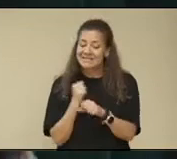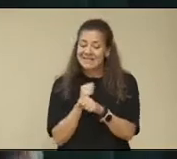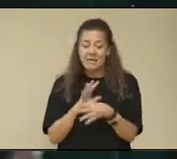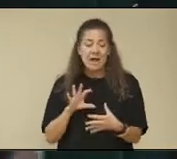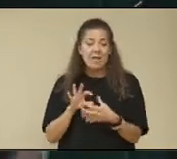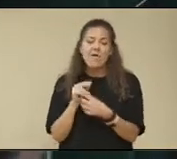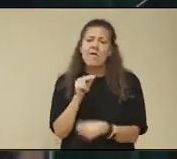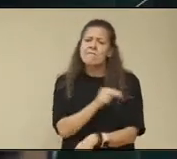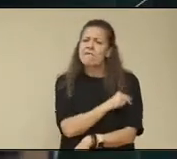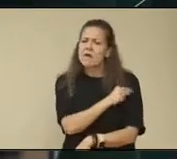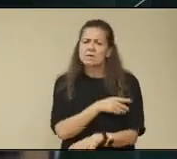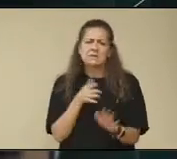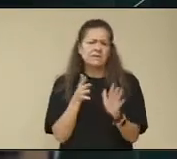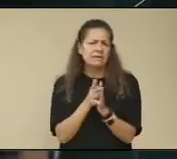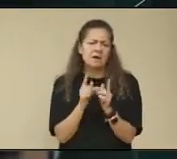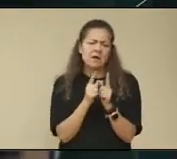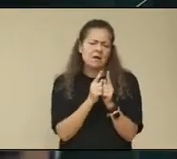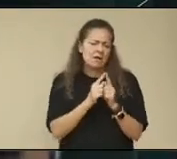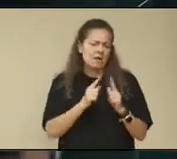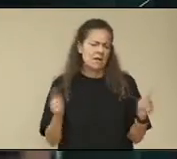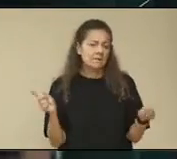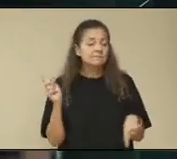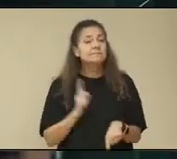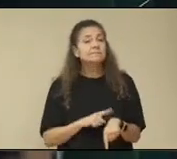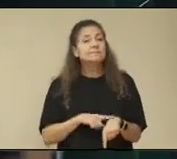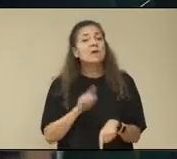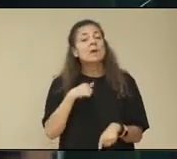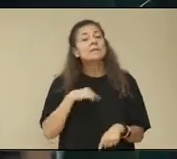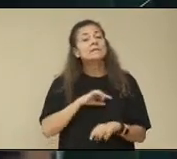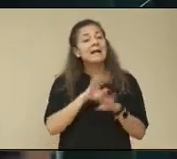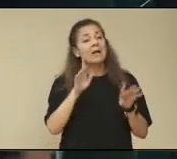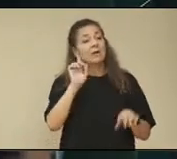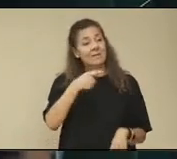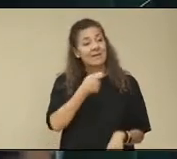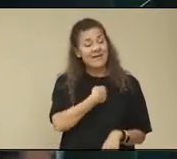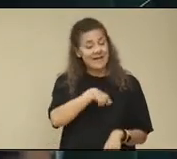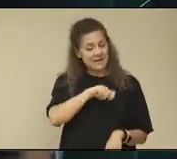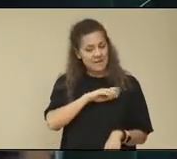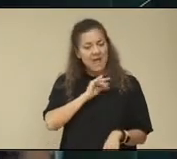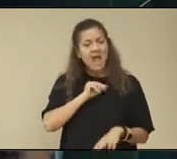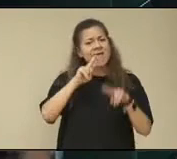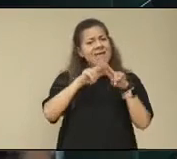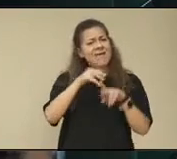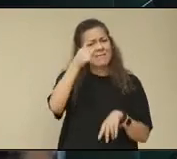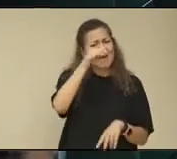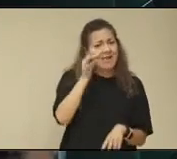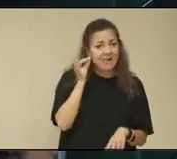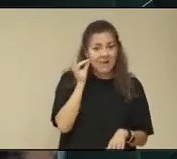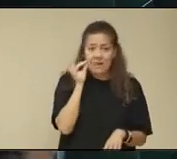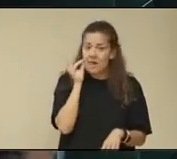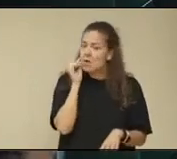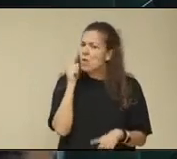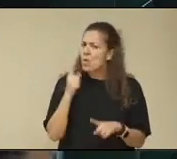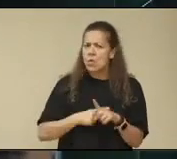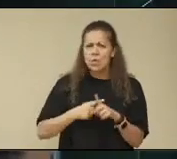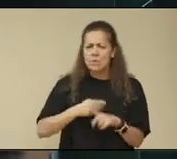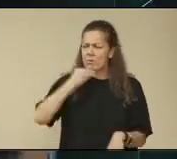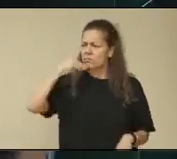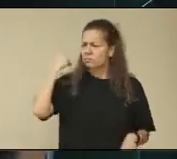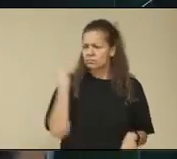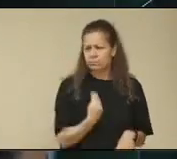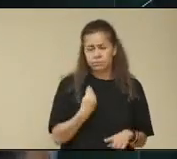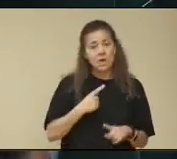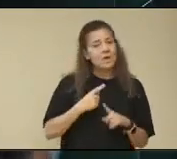lleva muchísimo tiempo, y creo que ha quedado también claro que en España tenemos investigadores e investigadoras de primer nivel a nivel